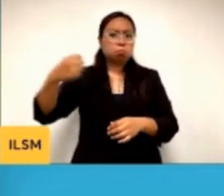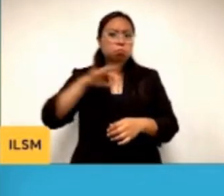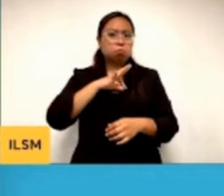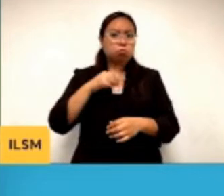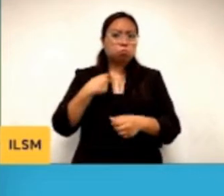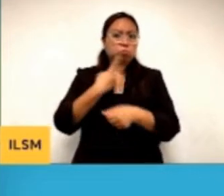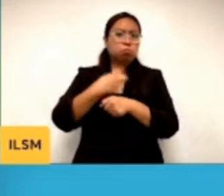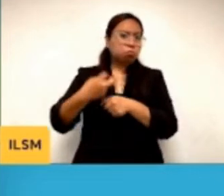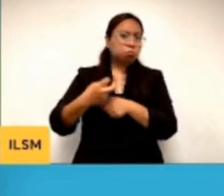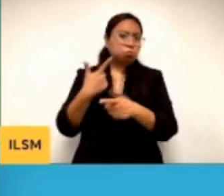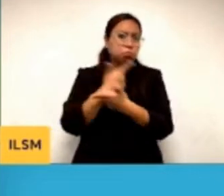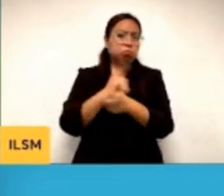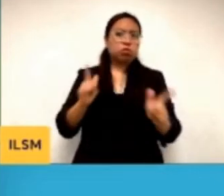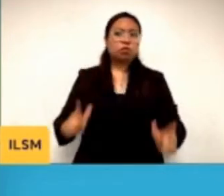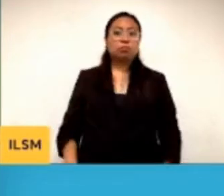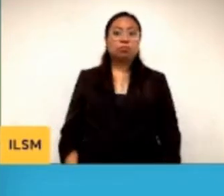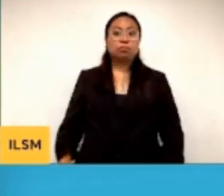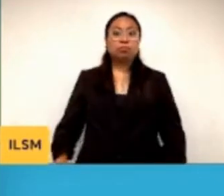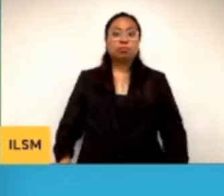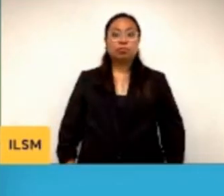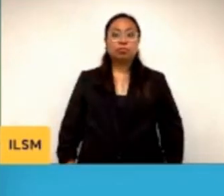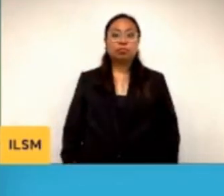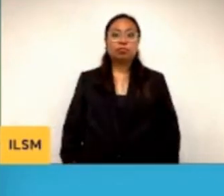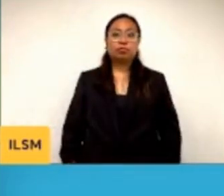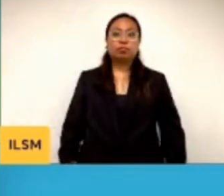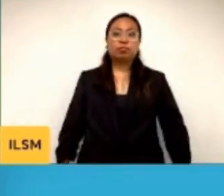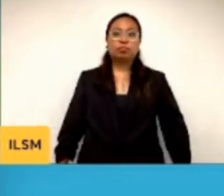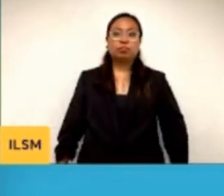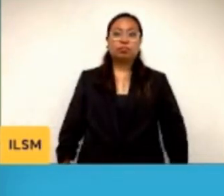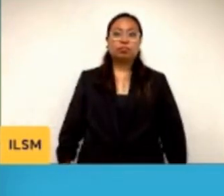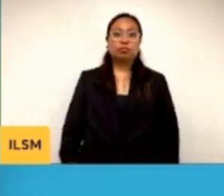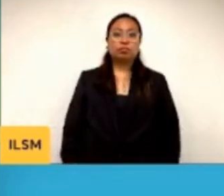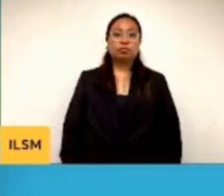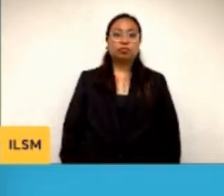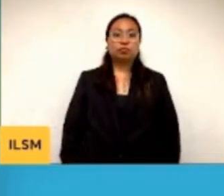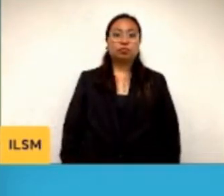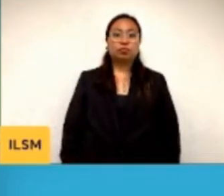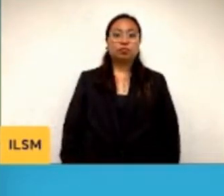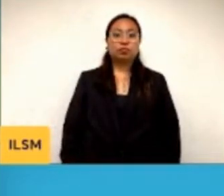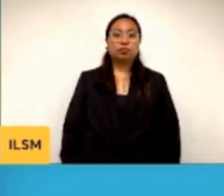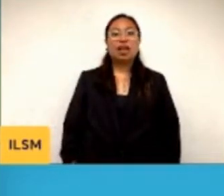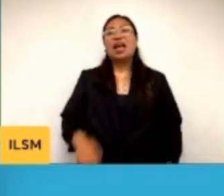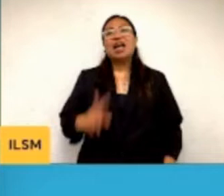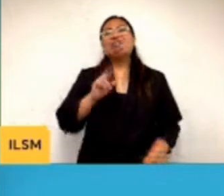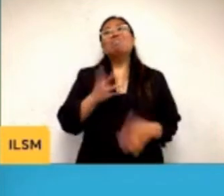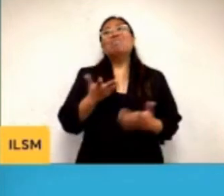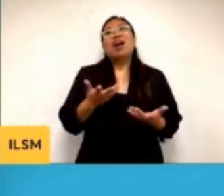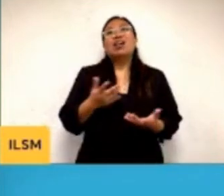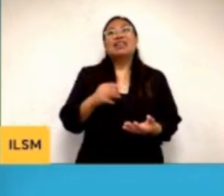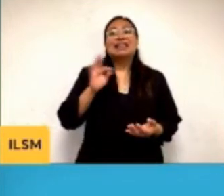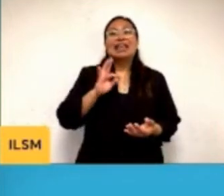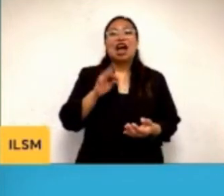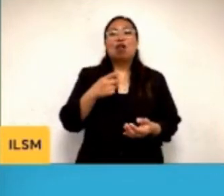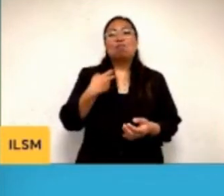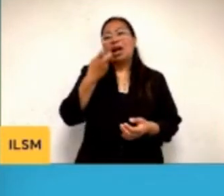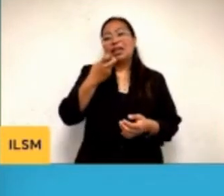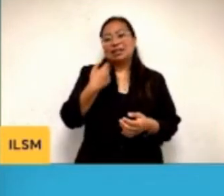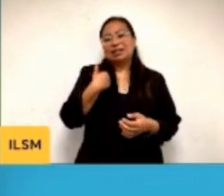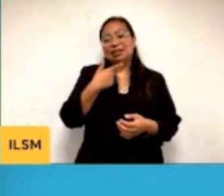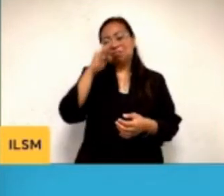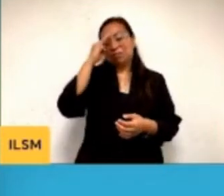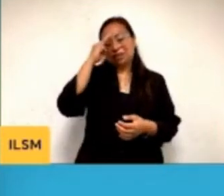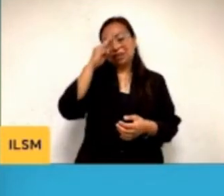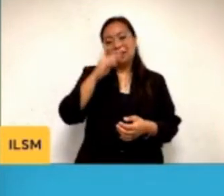a ofrecer. Que muy probablemente, otra vez, no es la intención inicial. Vámonos con